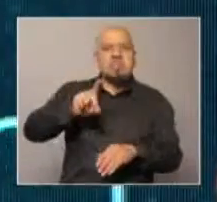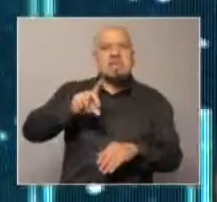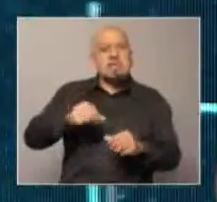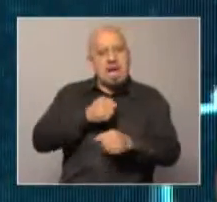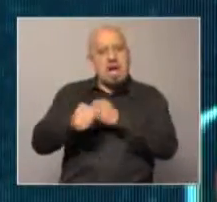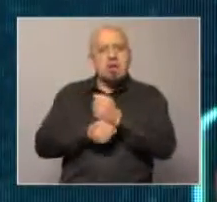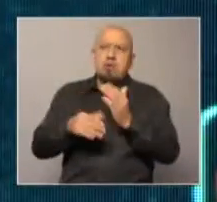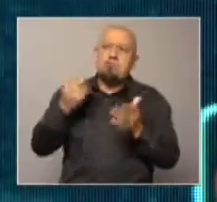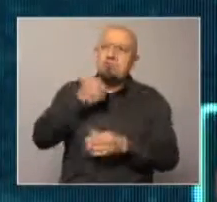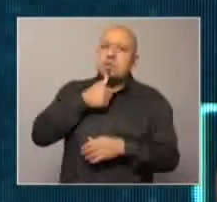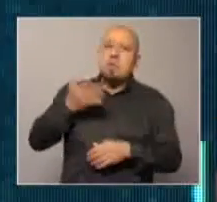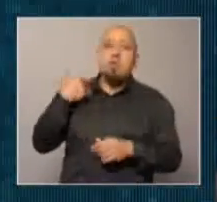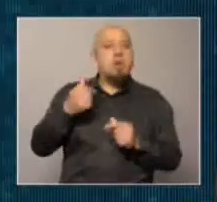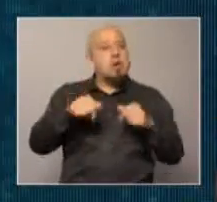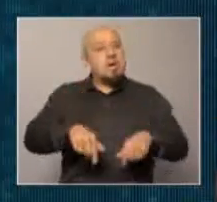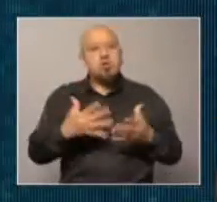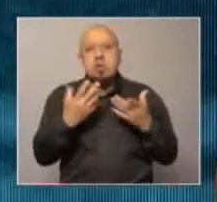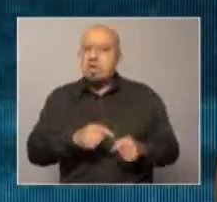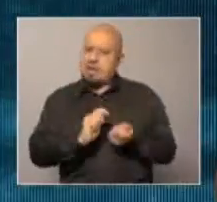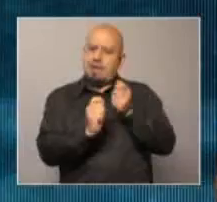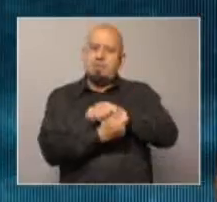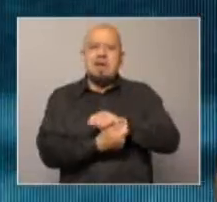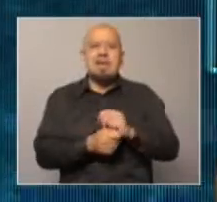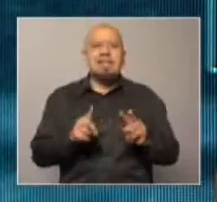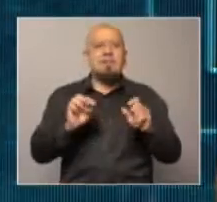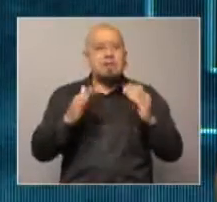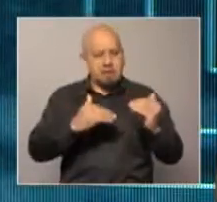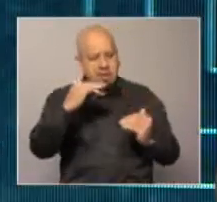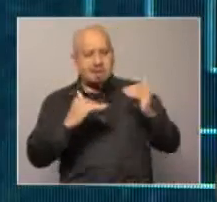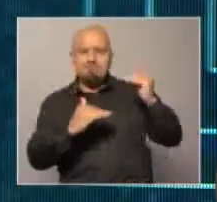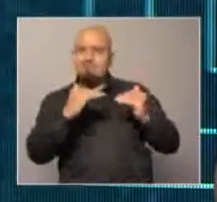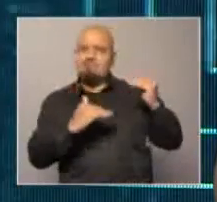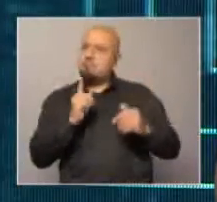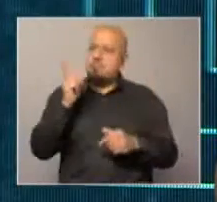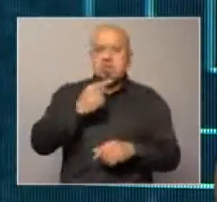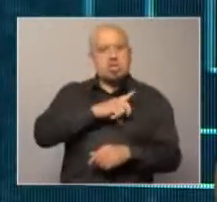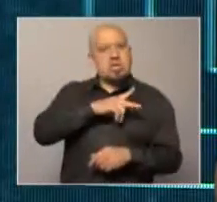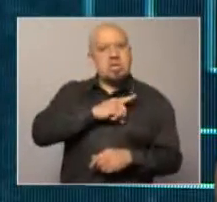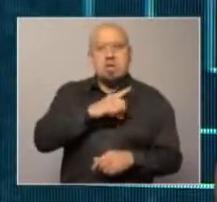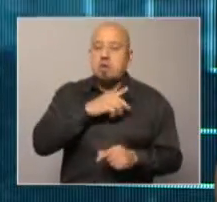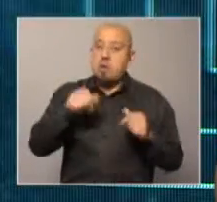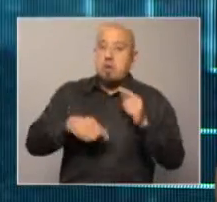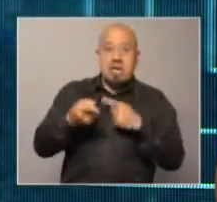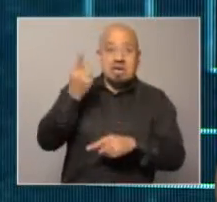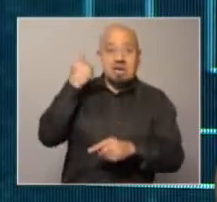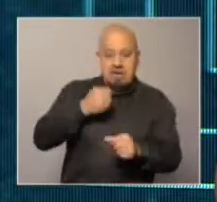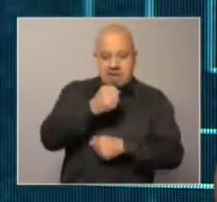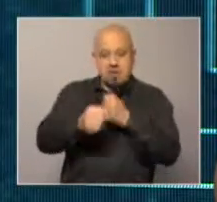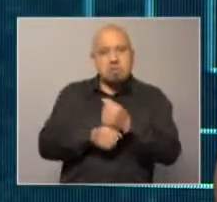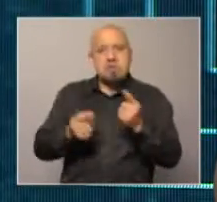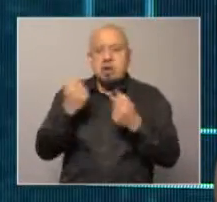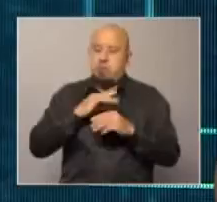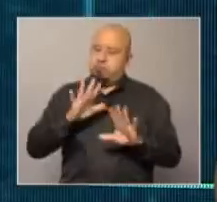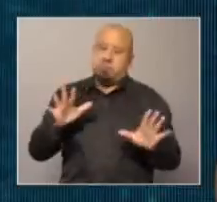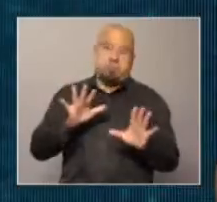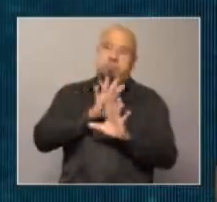quiere, la inequidad que existe en ese país chileno y que explotó en el año pasado a partir